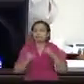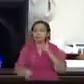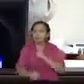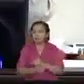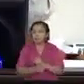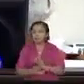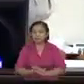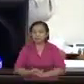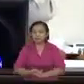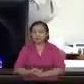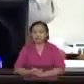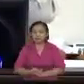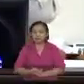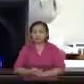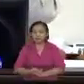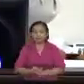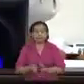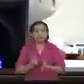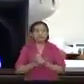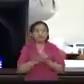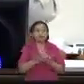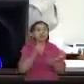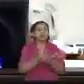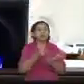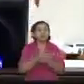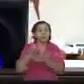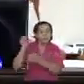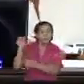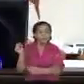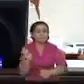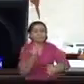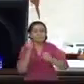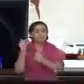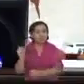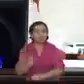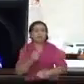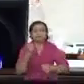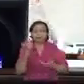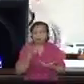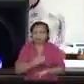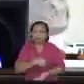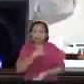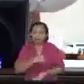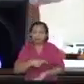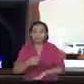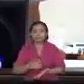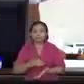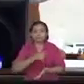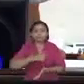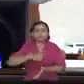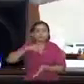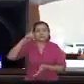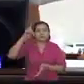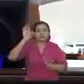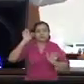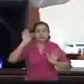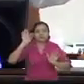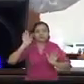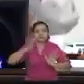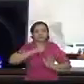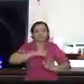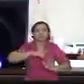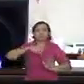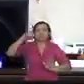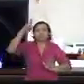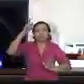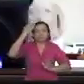Si no ayudaban a comprar las escobas. Y Dios sabe lo que hace. Bendito